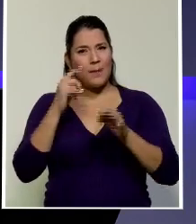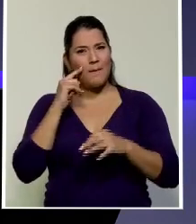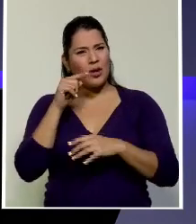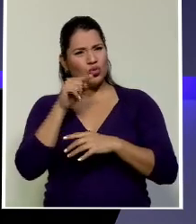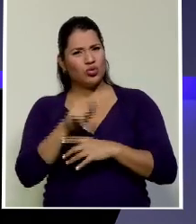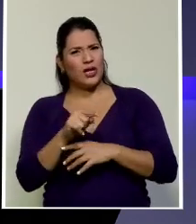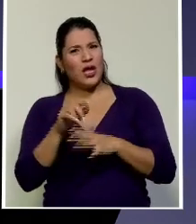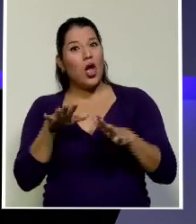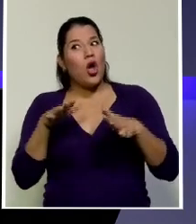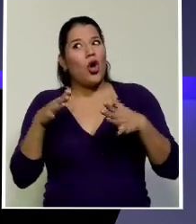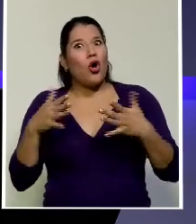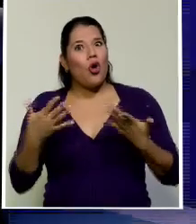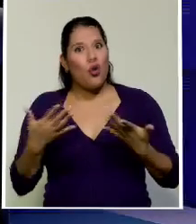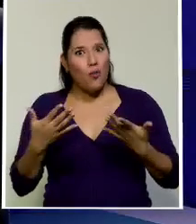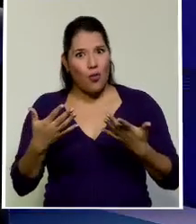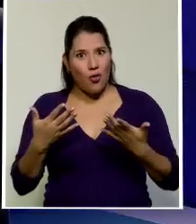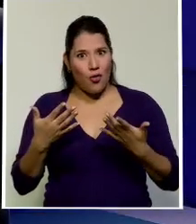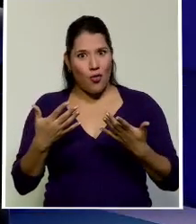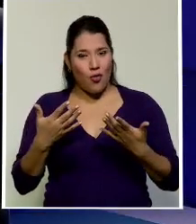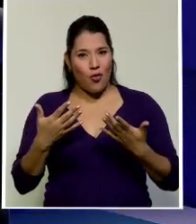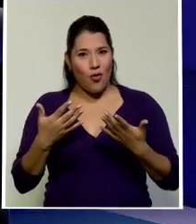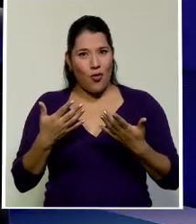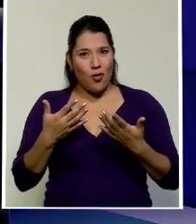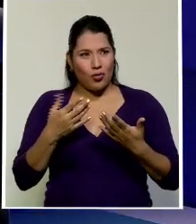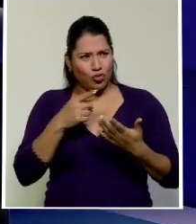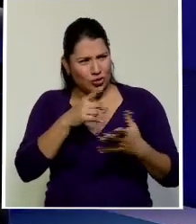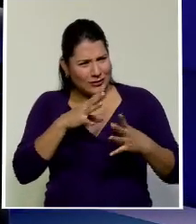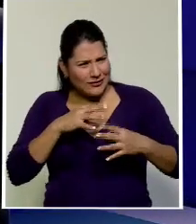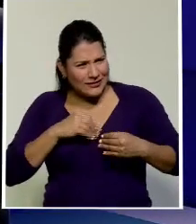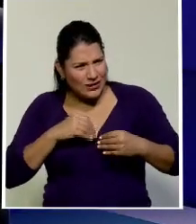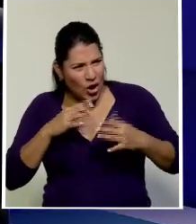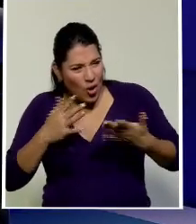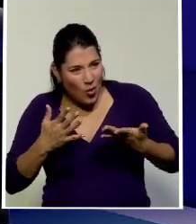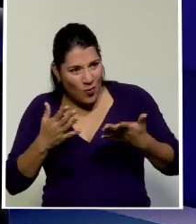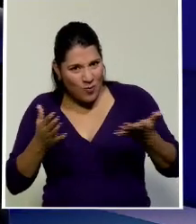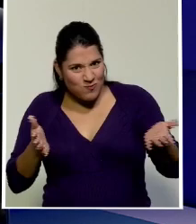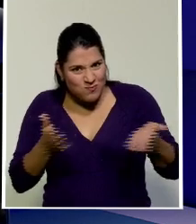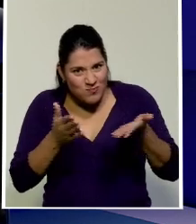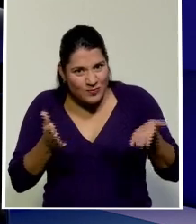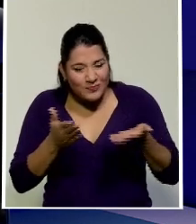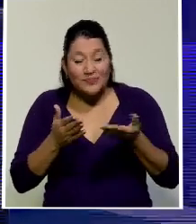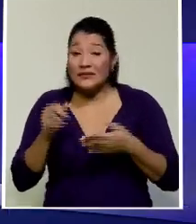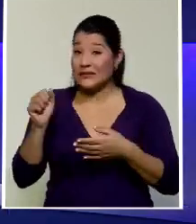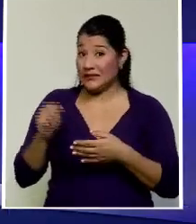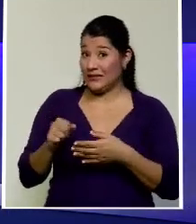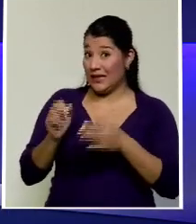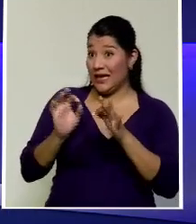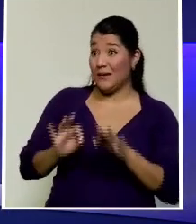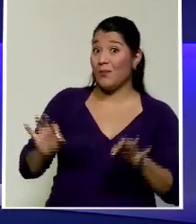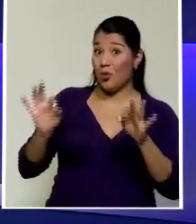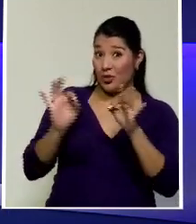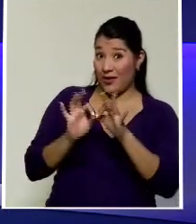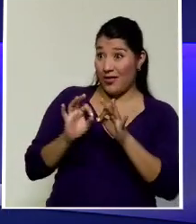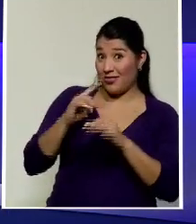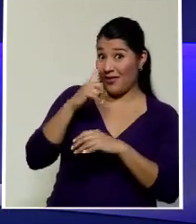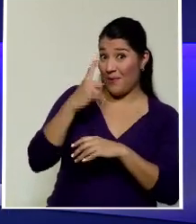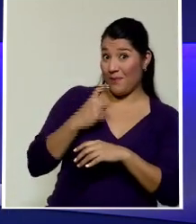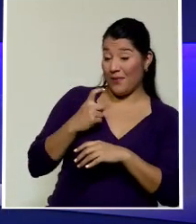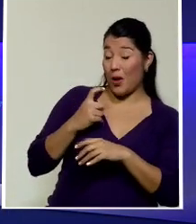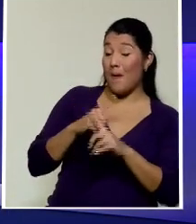te impulsa como escritor? Sí, esa pregunta es importante, ¿verdad? Y difícil de contestar, además. O sea,